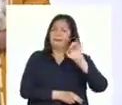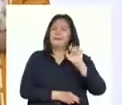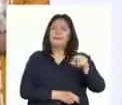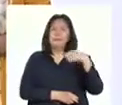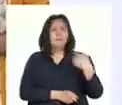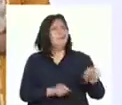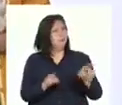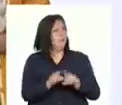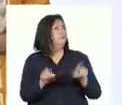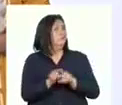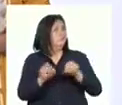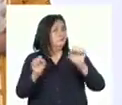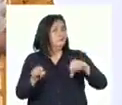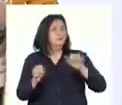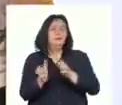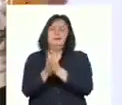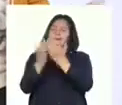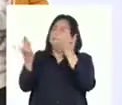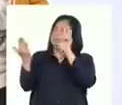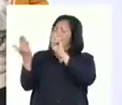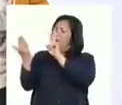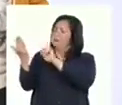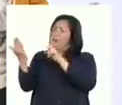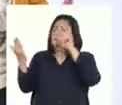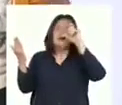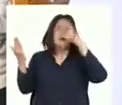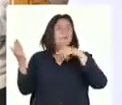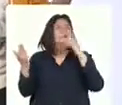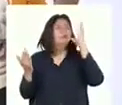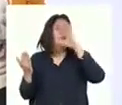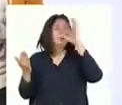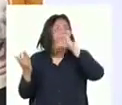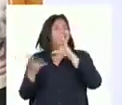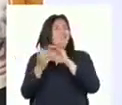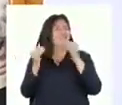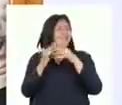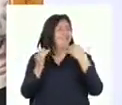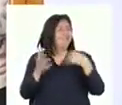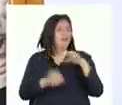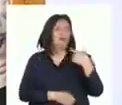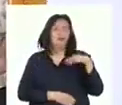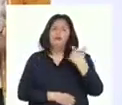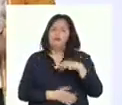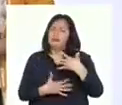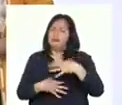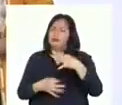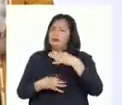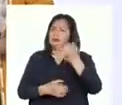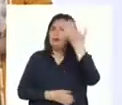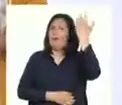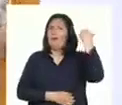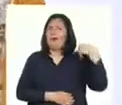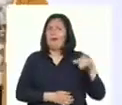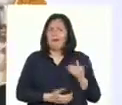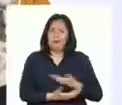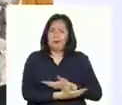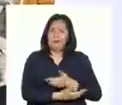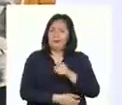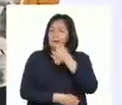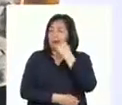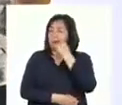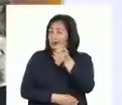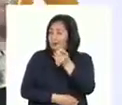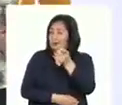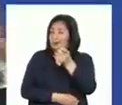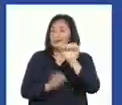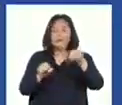también está revisando su álbum de fotos en busca de historias interesantísimas e información de cuando era pequeño. ¿Quieren